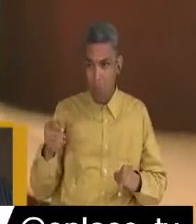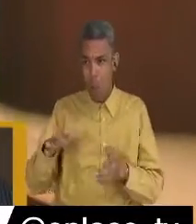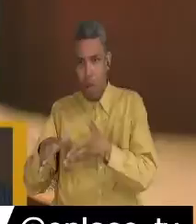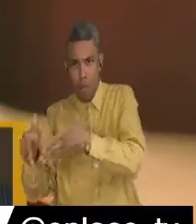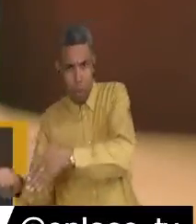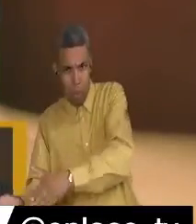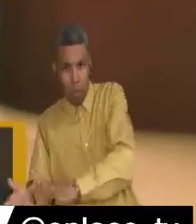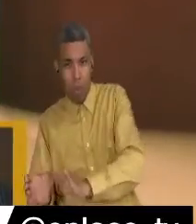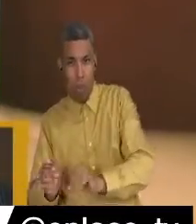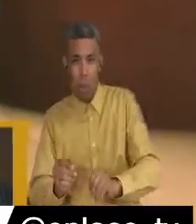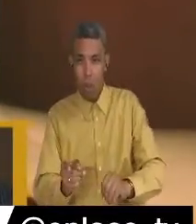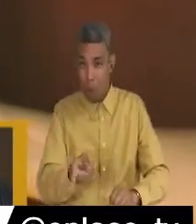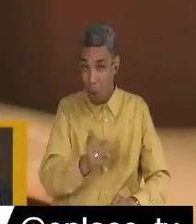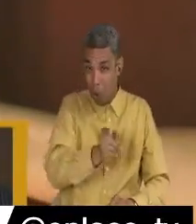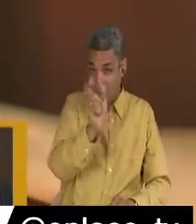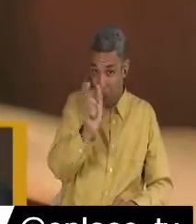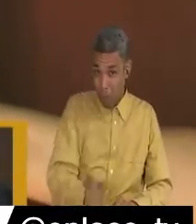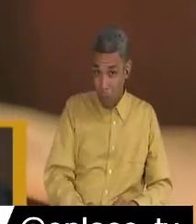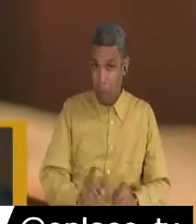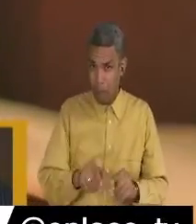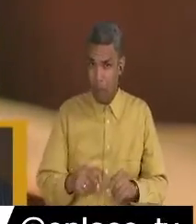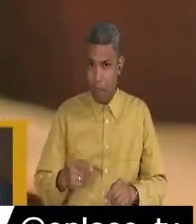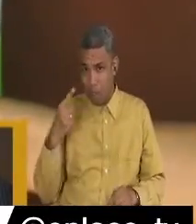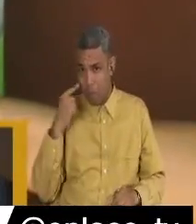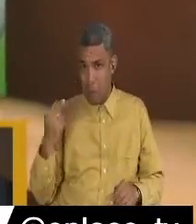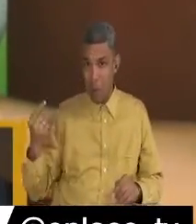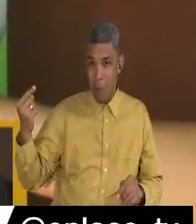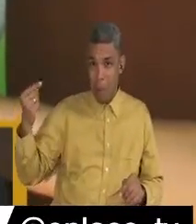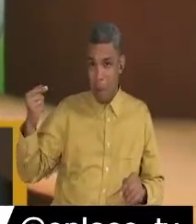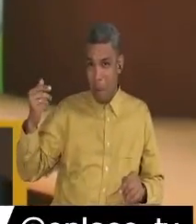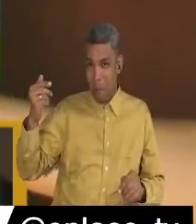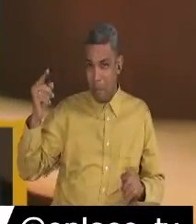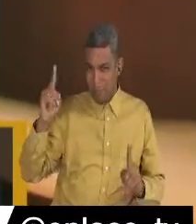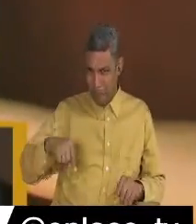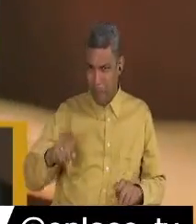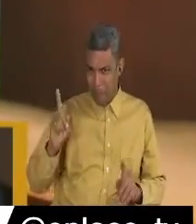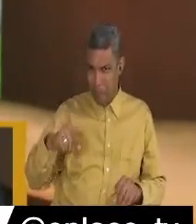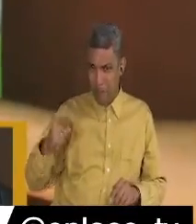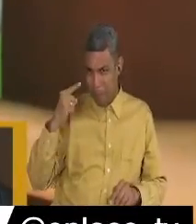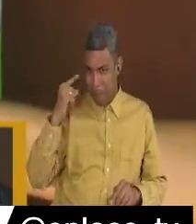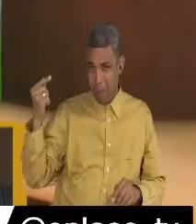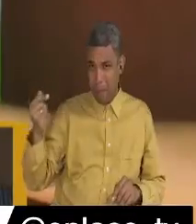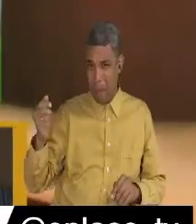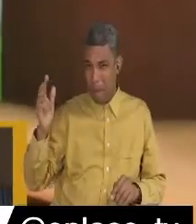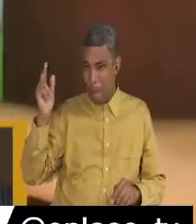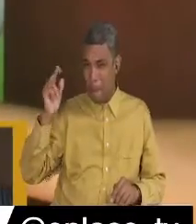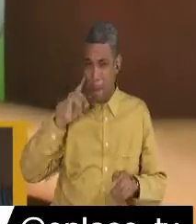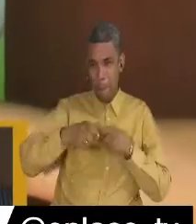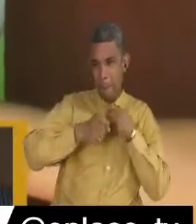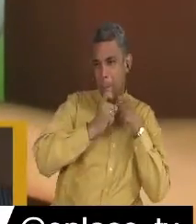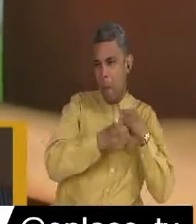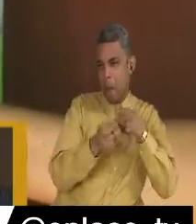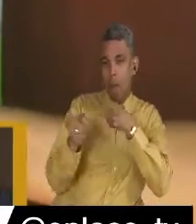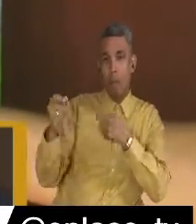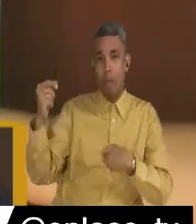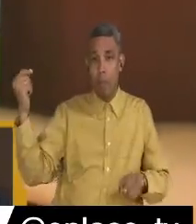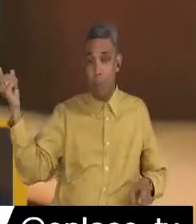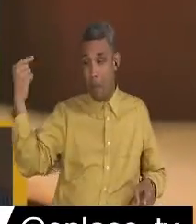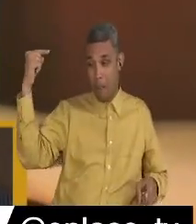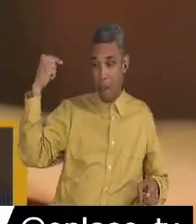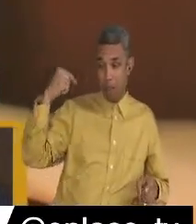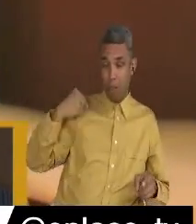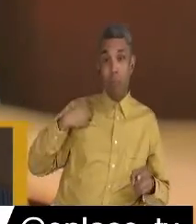momentos está siendo acordonado por la propia comunidad, ya que al parecer, según la información que nos acaba de llegar, el ejército también se lo